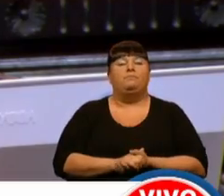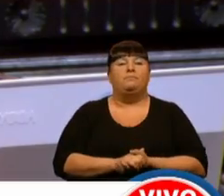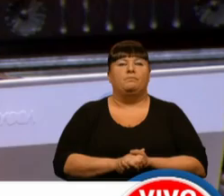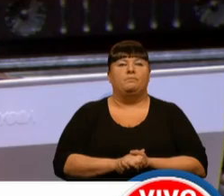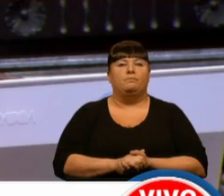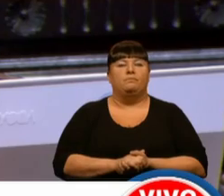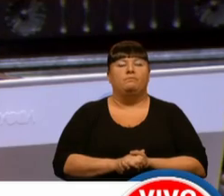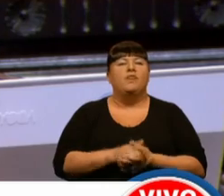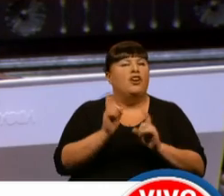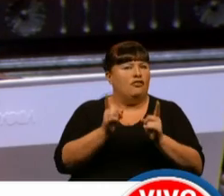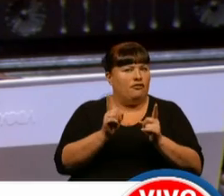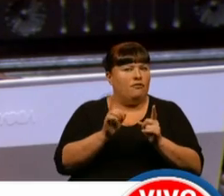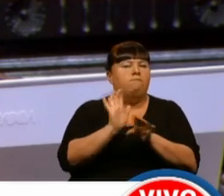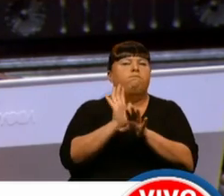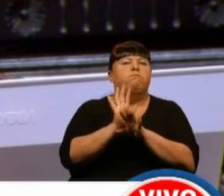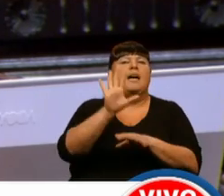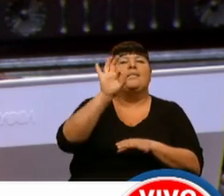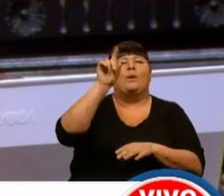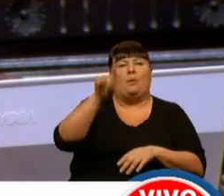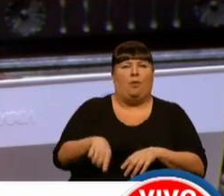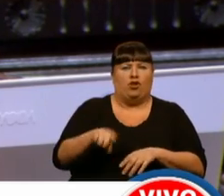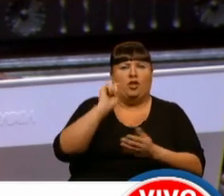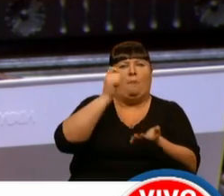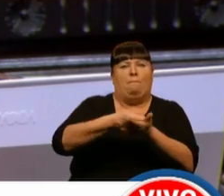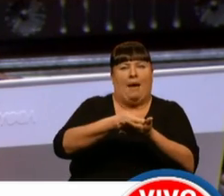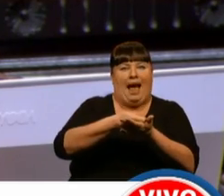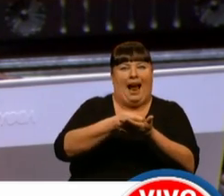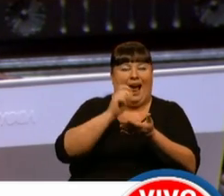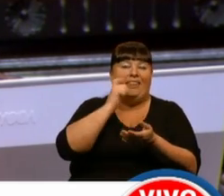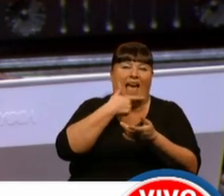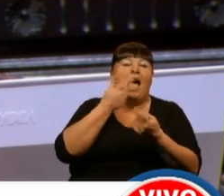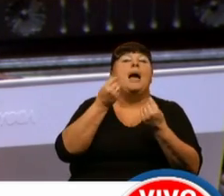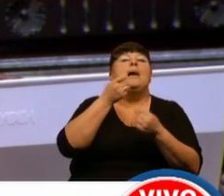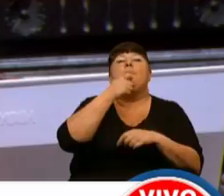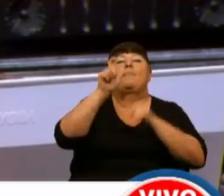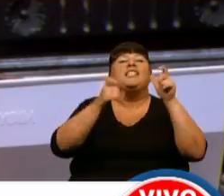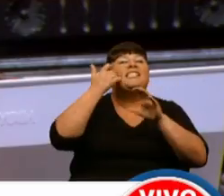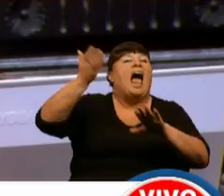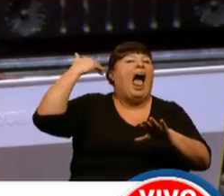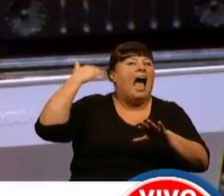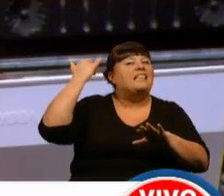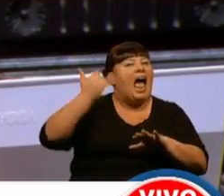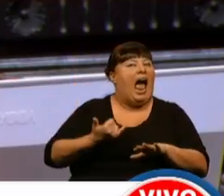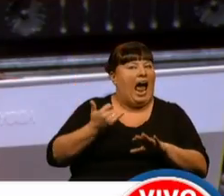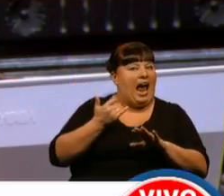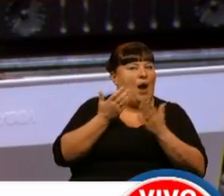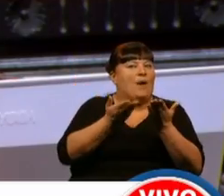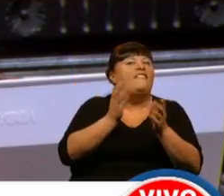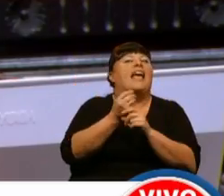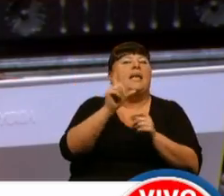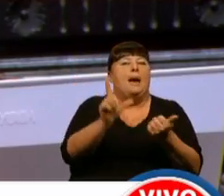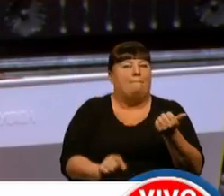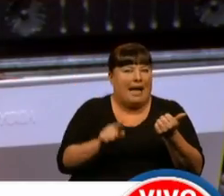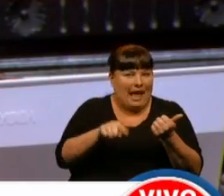están vigentes equivalentes al 50 por ciento de los cuadros tarifarios para quienes ya tenían el beneficio que es la